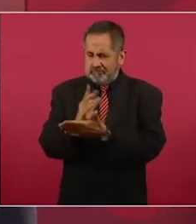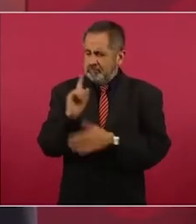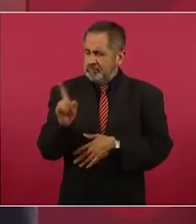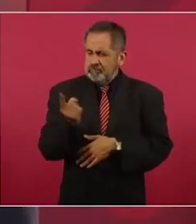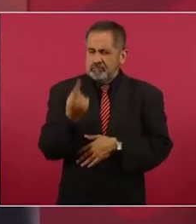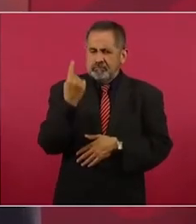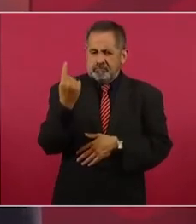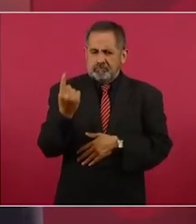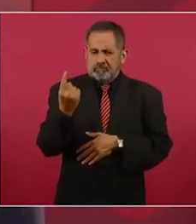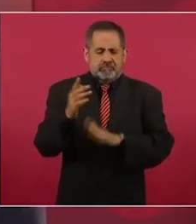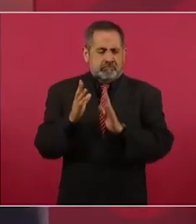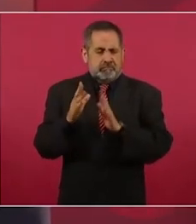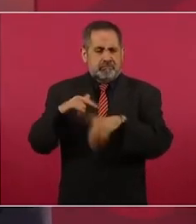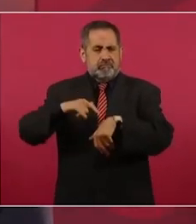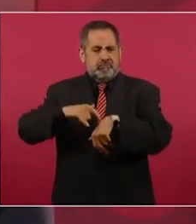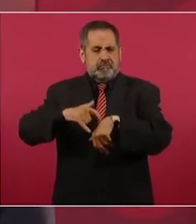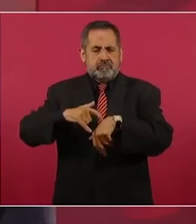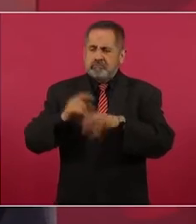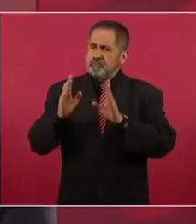que se quite.